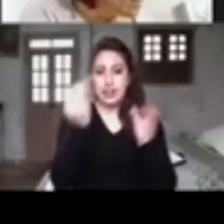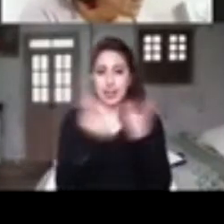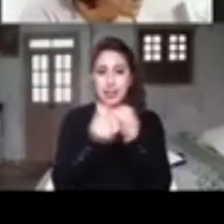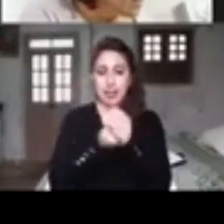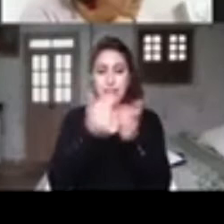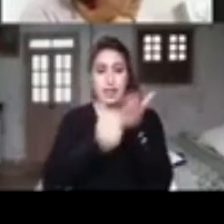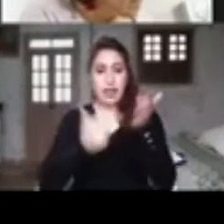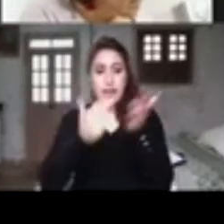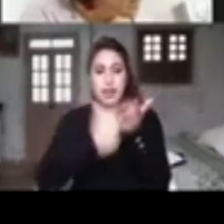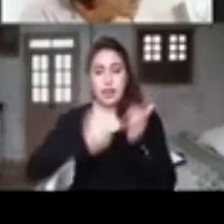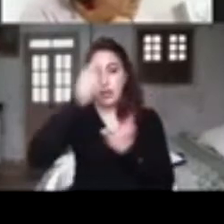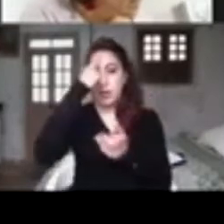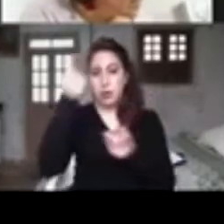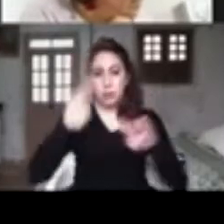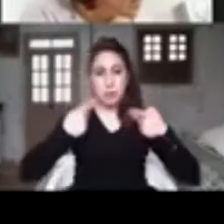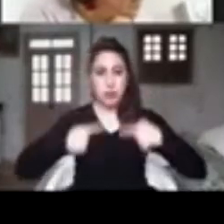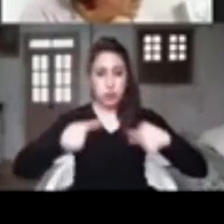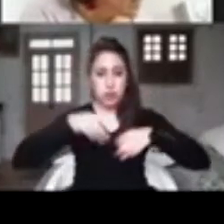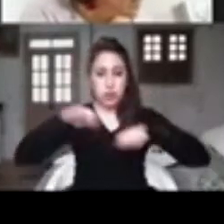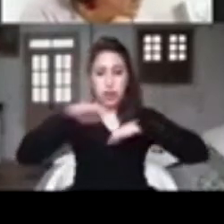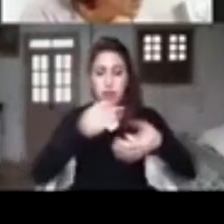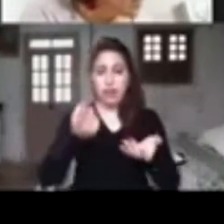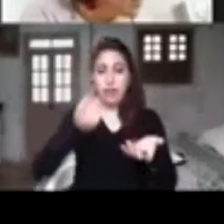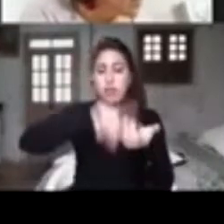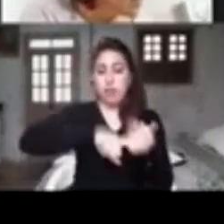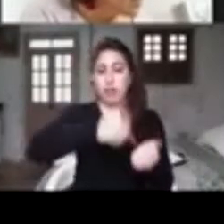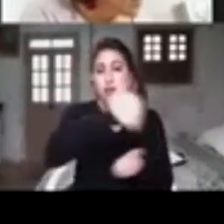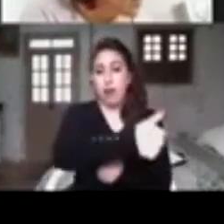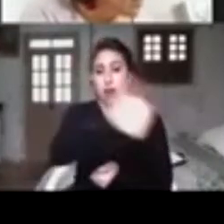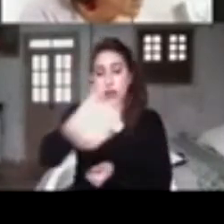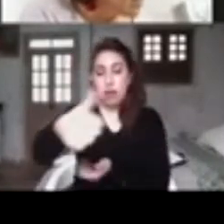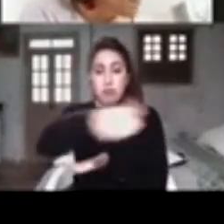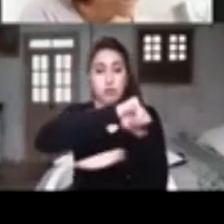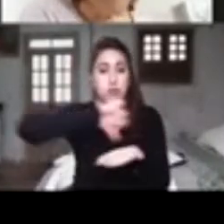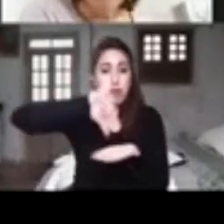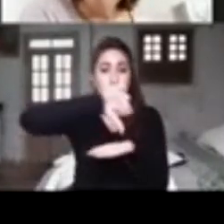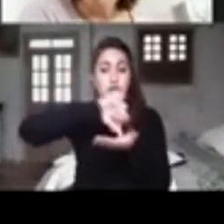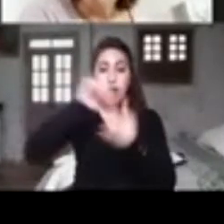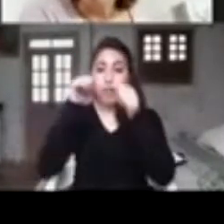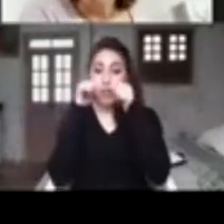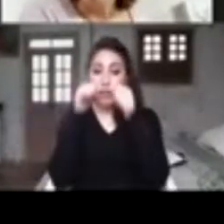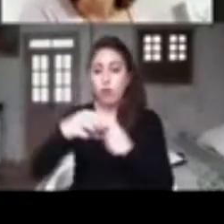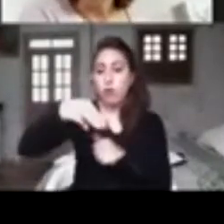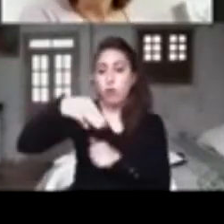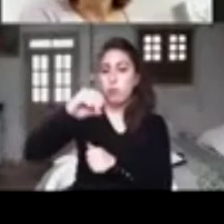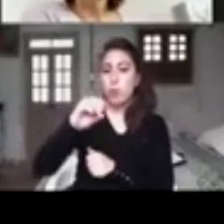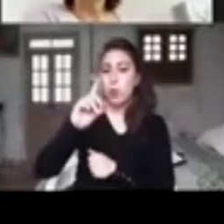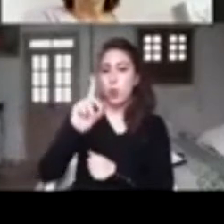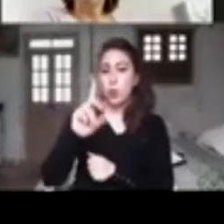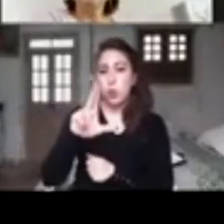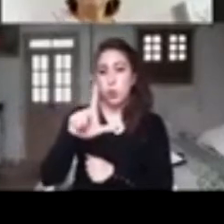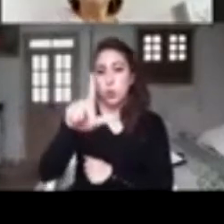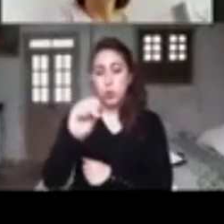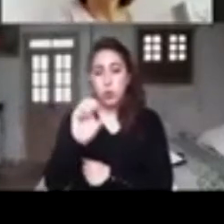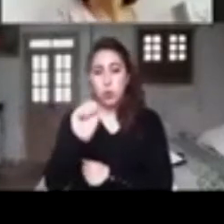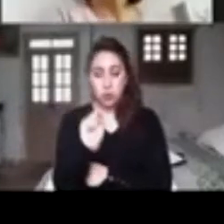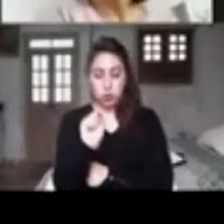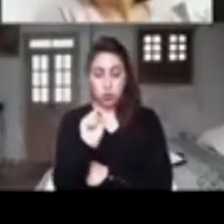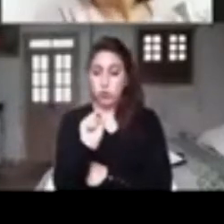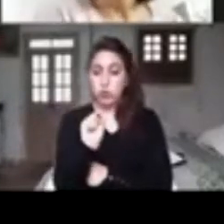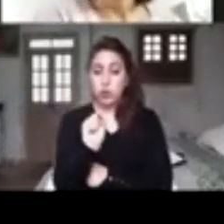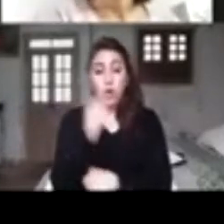personal de módulos no solo beneficiará a quienes los tomen, sino a quienes de ahora en